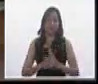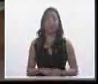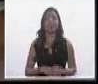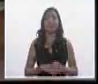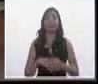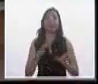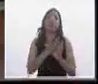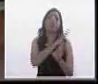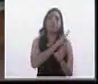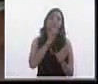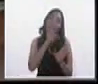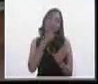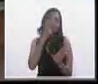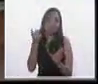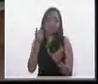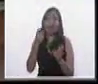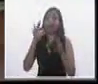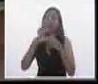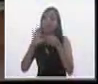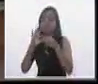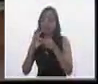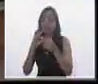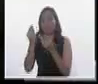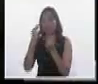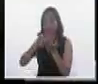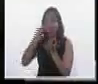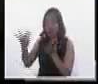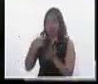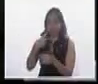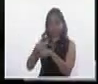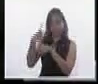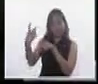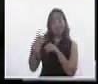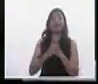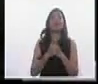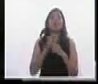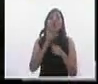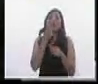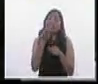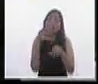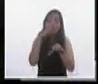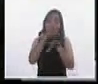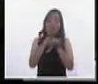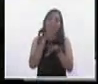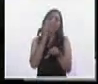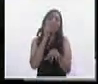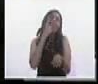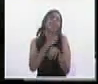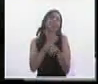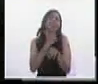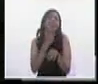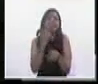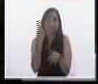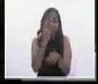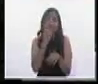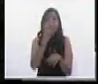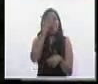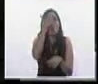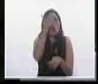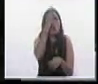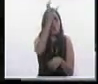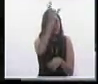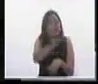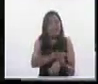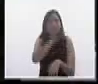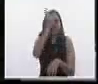bueno De antemano gracias por la invitación eh Cuando hablamos de inclusión me parece que es muy importante tener en cuenta que hay que reconocer todas